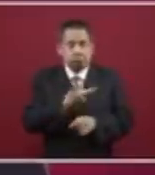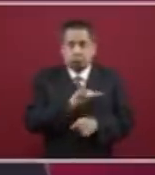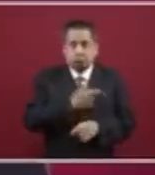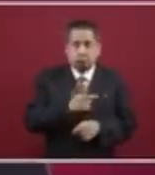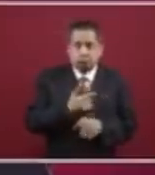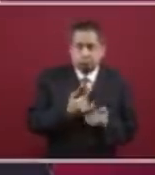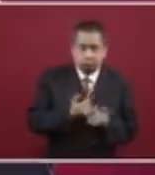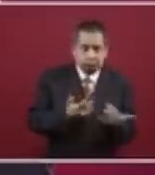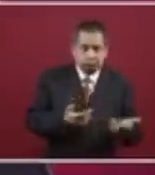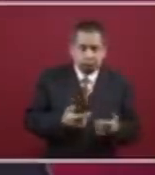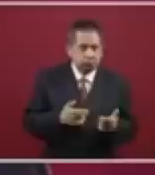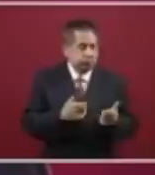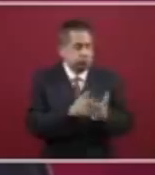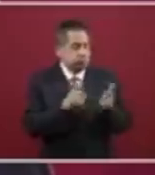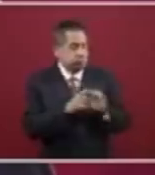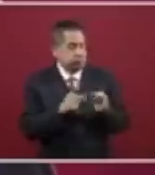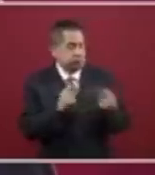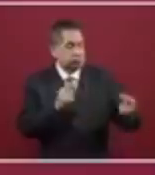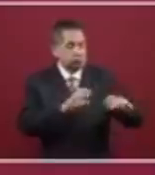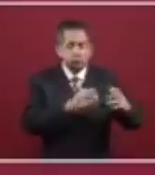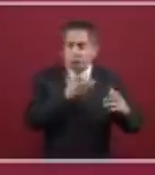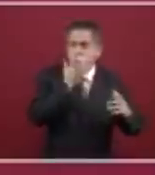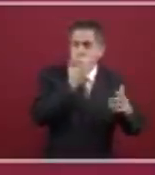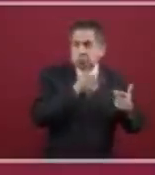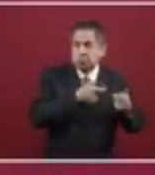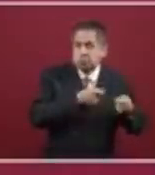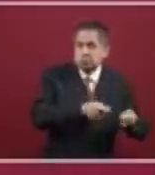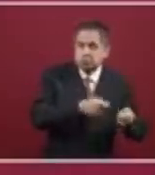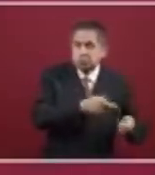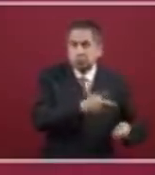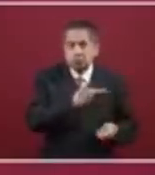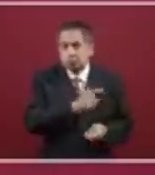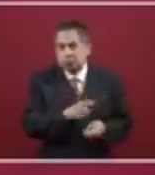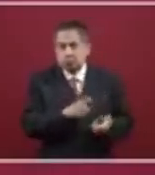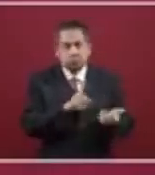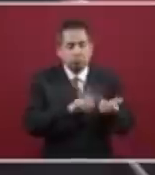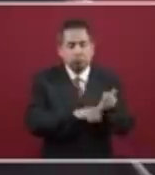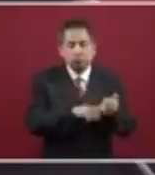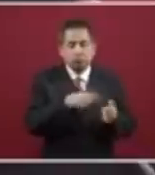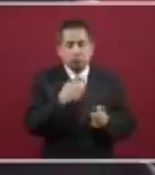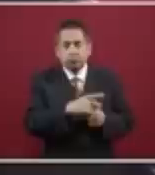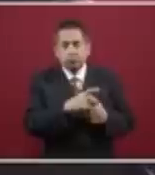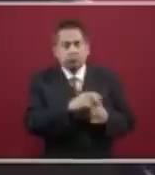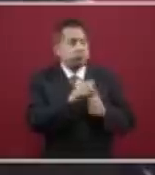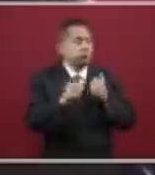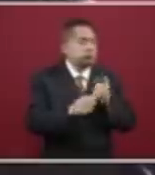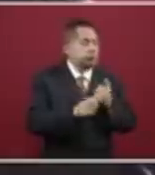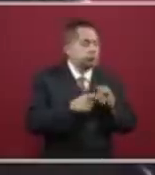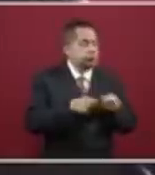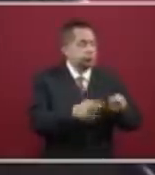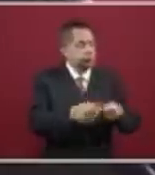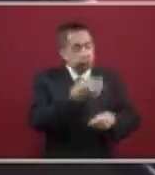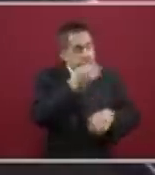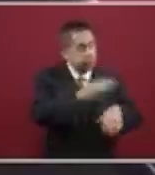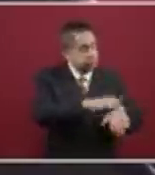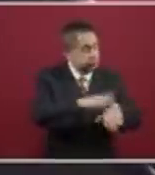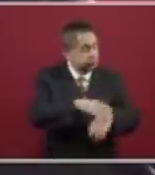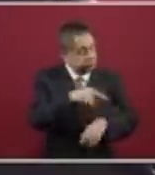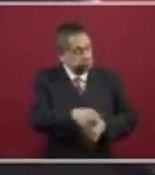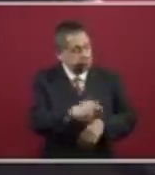a los del Partido Conservador y a sus voceros.